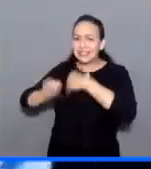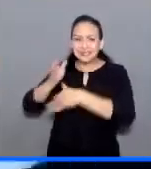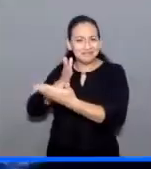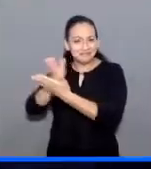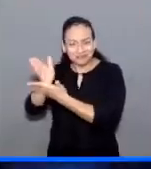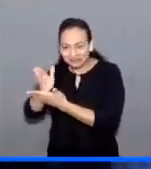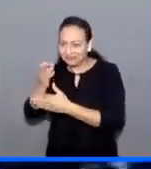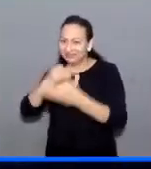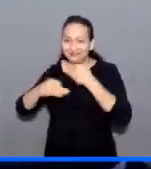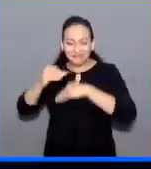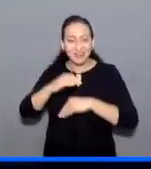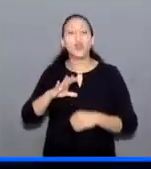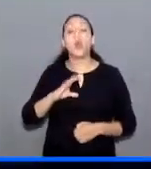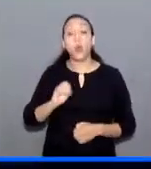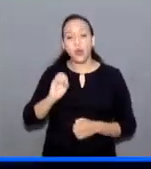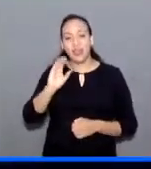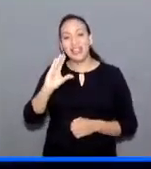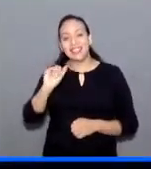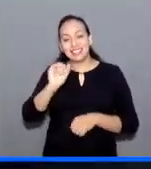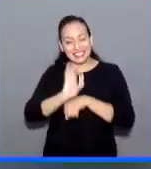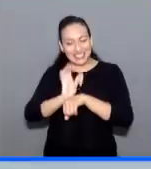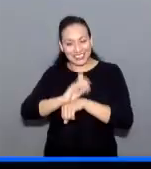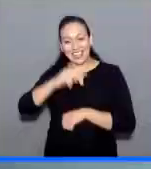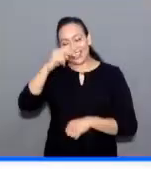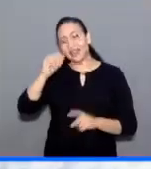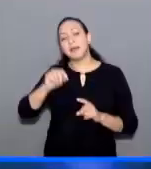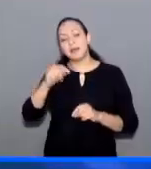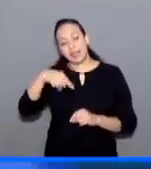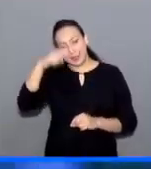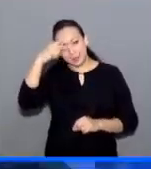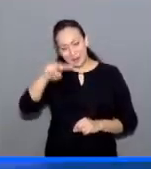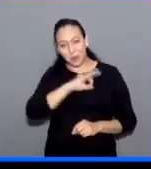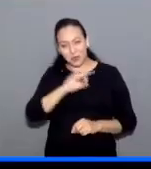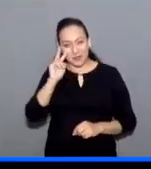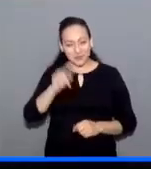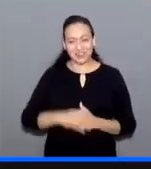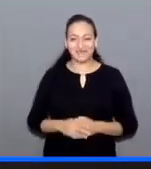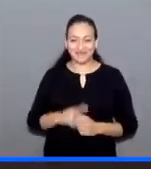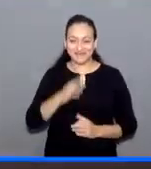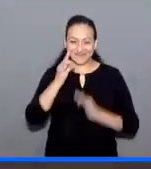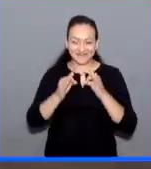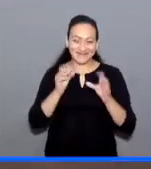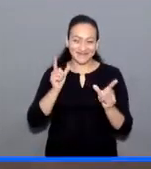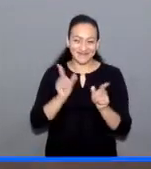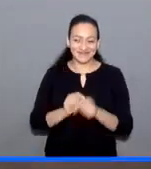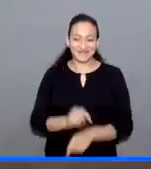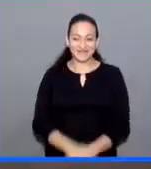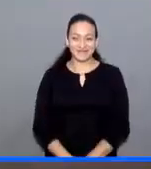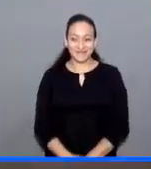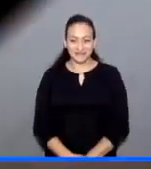Cineteca Nacional. Con imagen de Marco Avendaño y Óscar Cedeño para Plural TV, Jesús Daza.